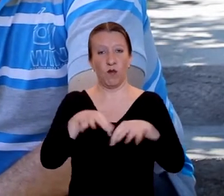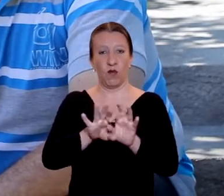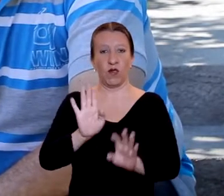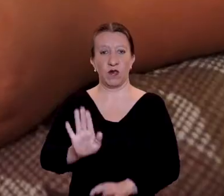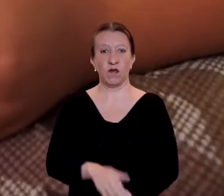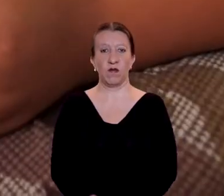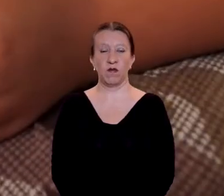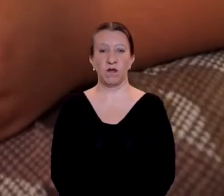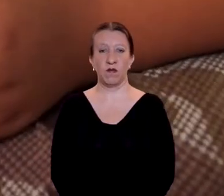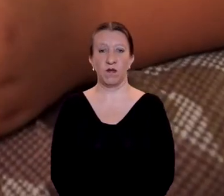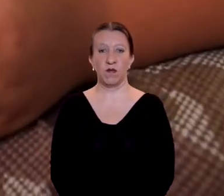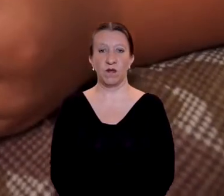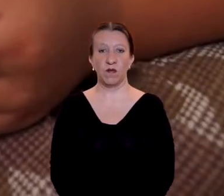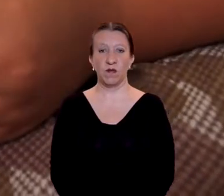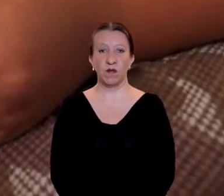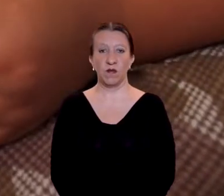tiene.